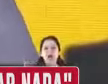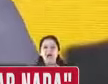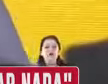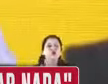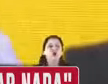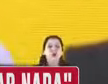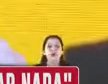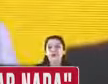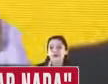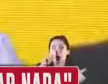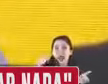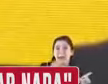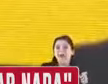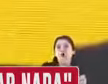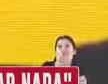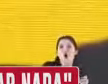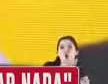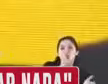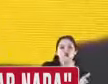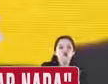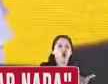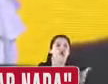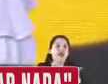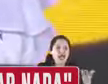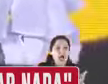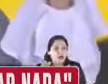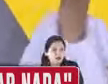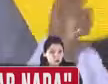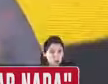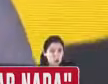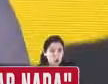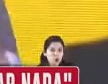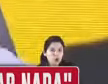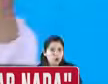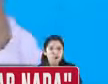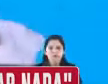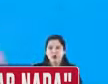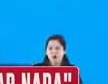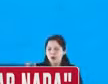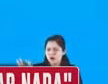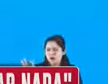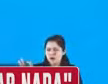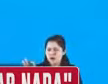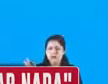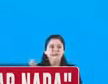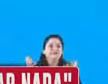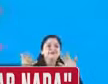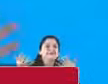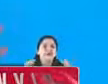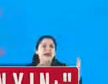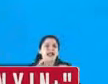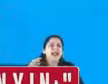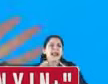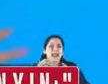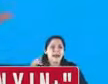manifestaciones de alberto respecto de cómo lo había ayudado o la cuestión es que los dos periodistas